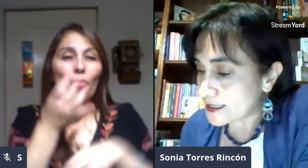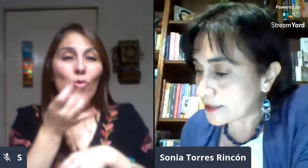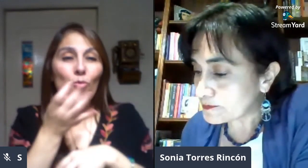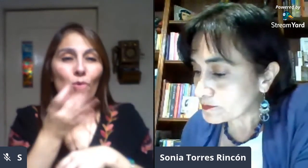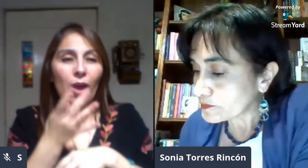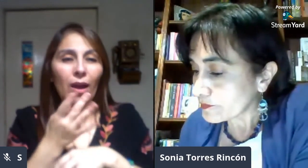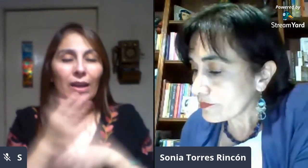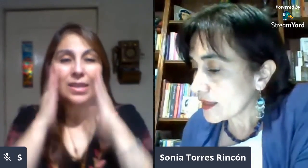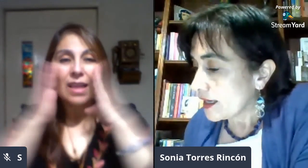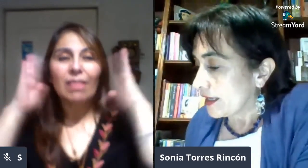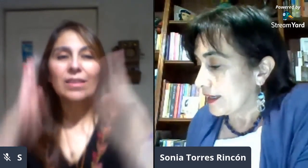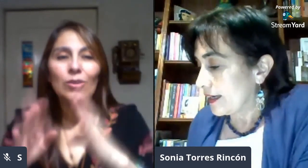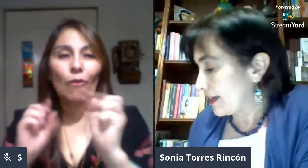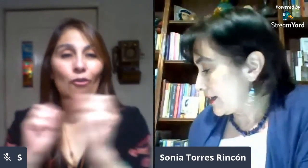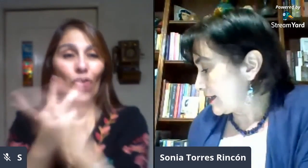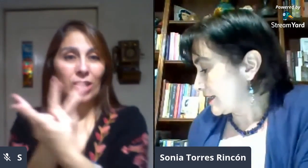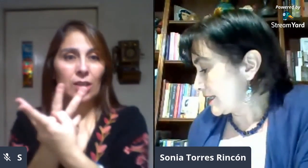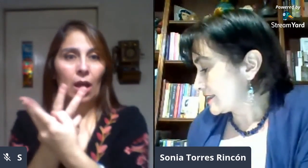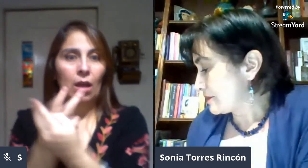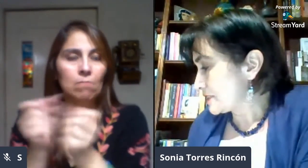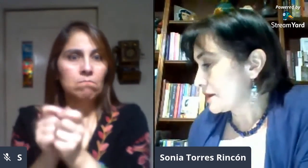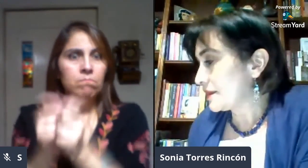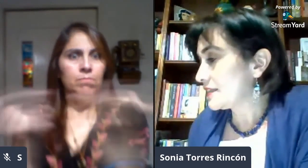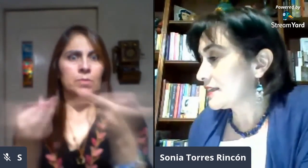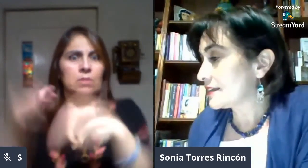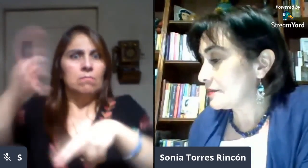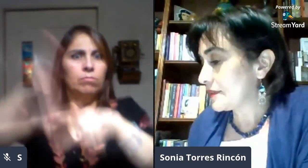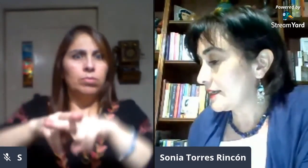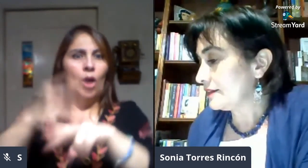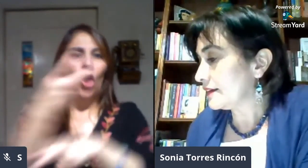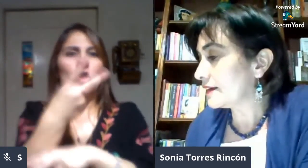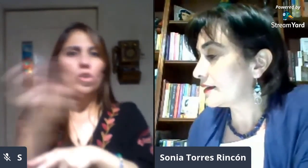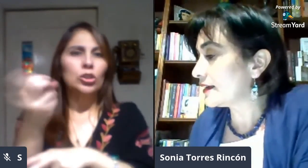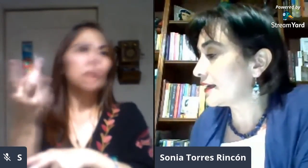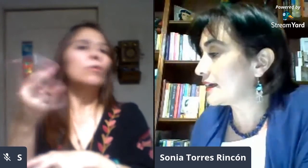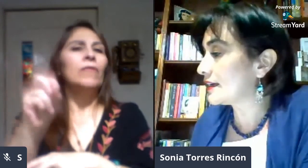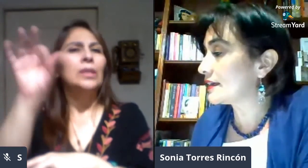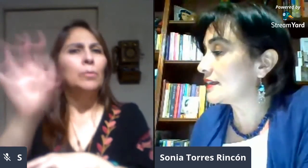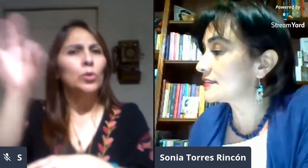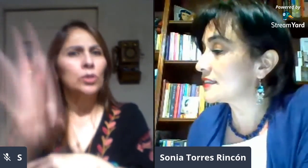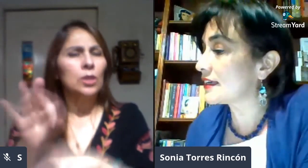de violencia. Y en esta misma medida también